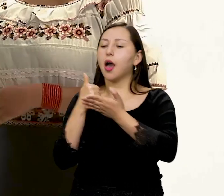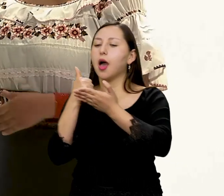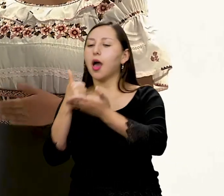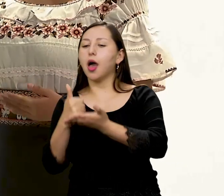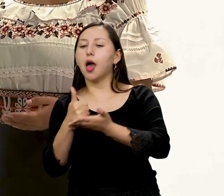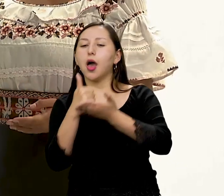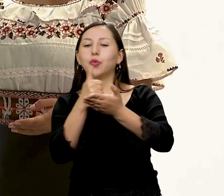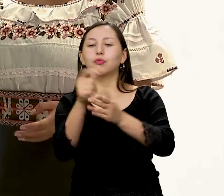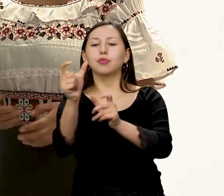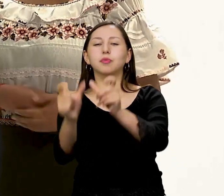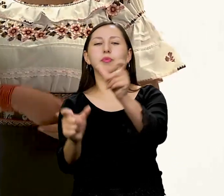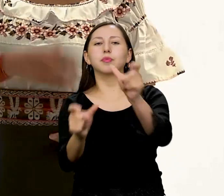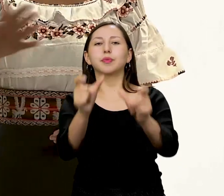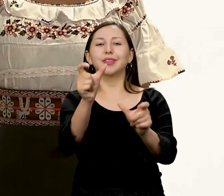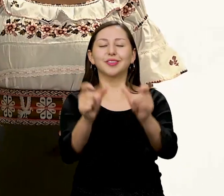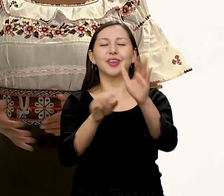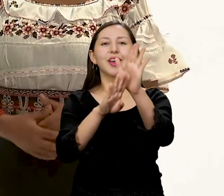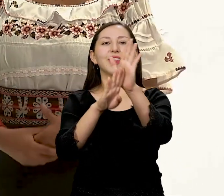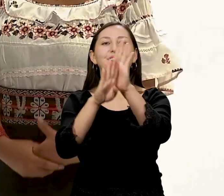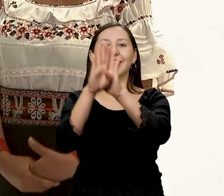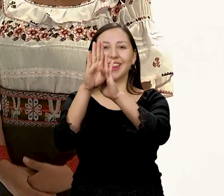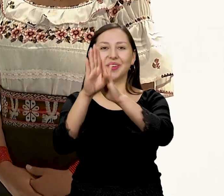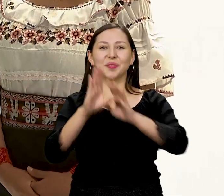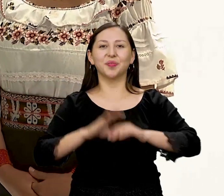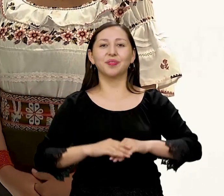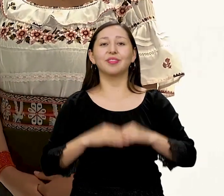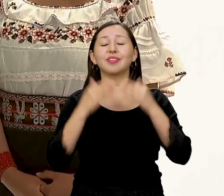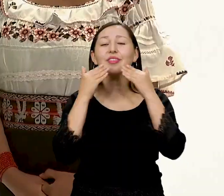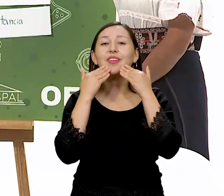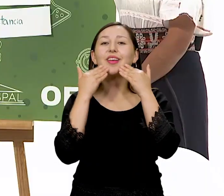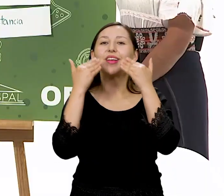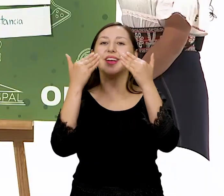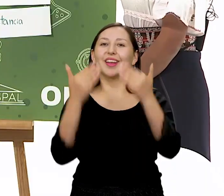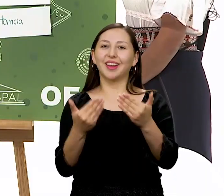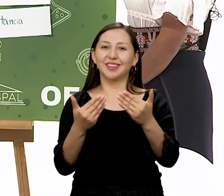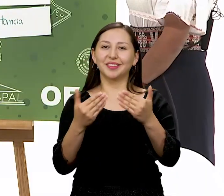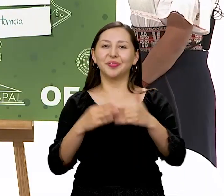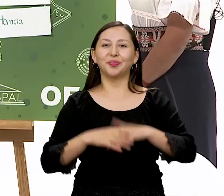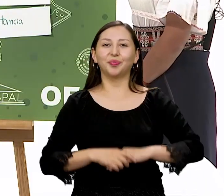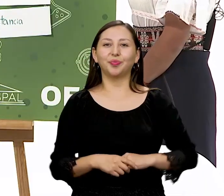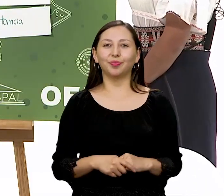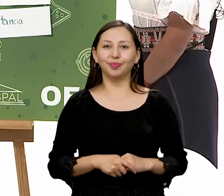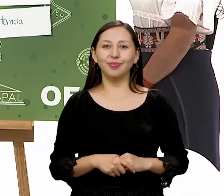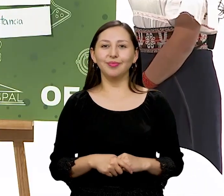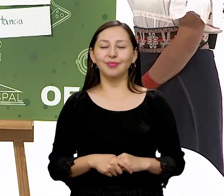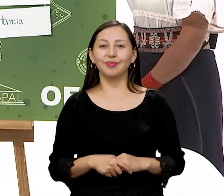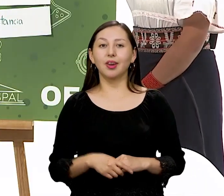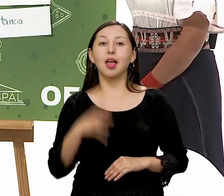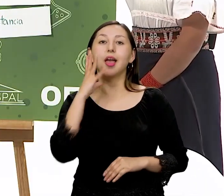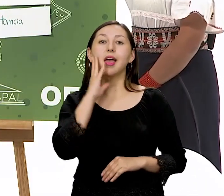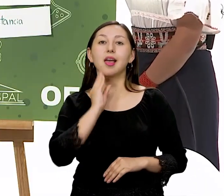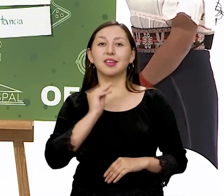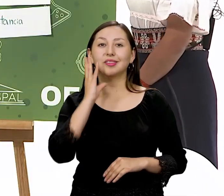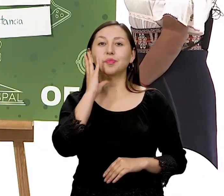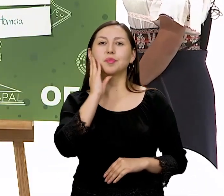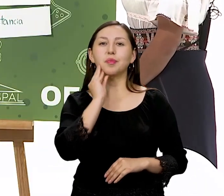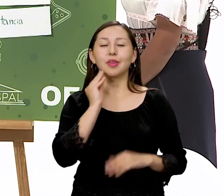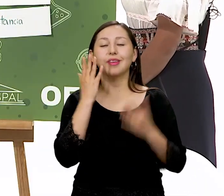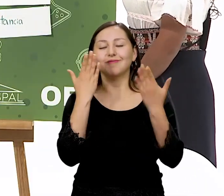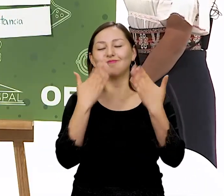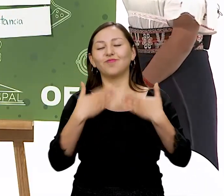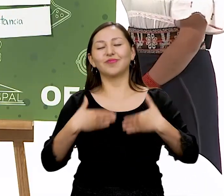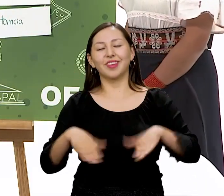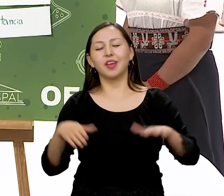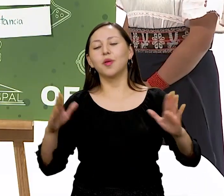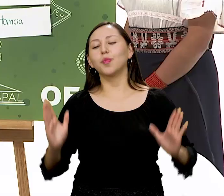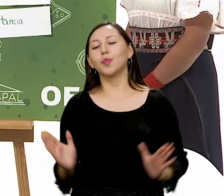ayudar a otras personas a hacer grandes cosas. Muchísimas gracias. Estoy segura que con tu experiencia